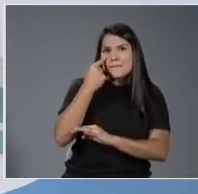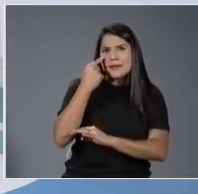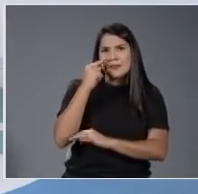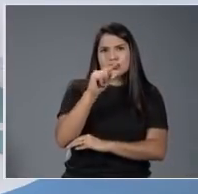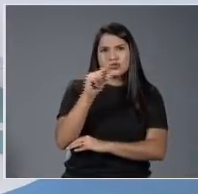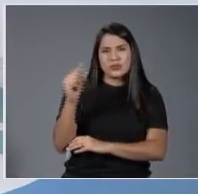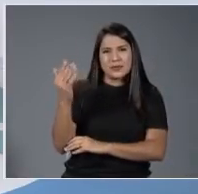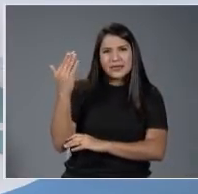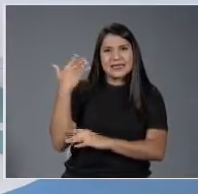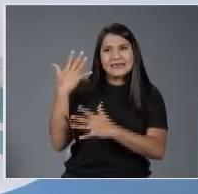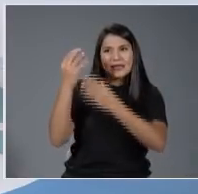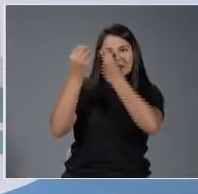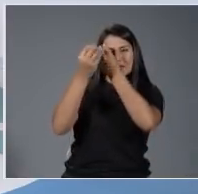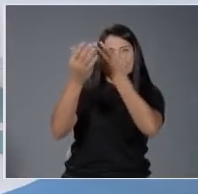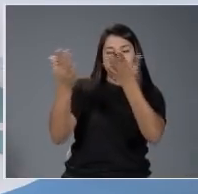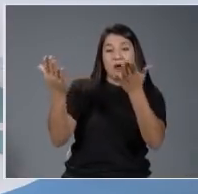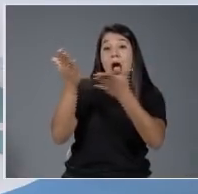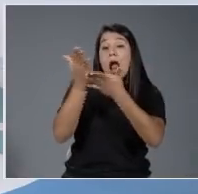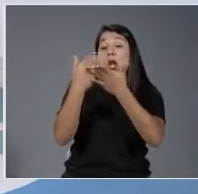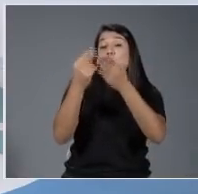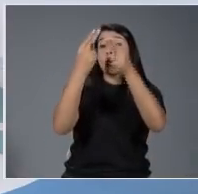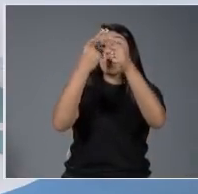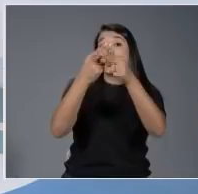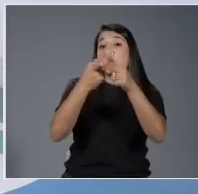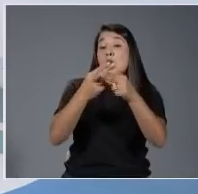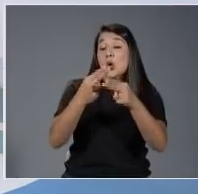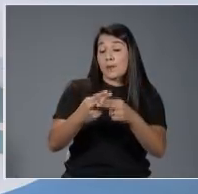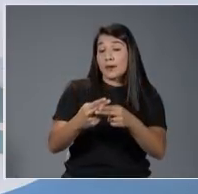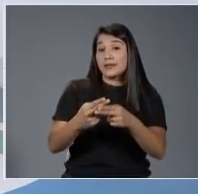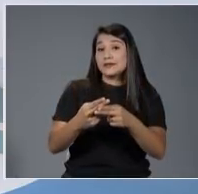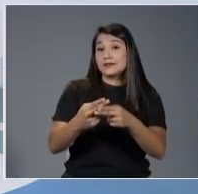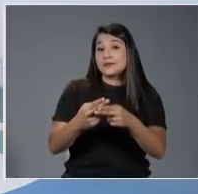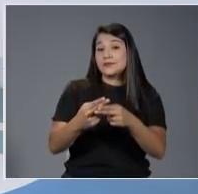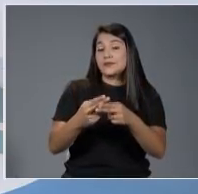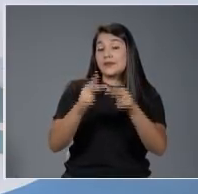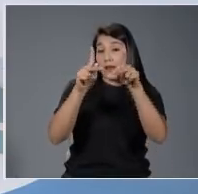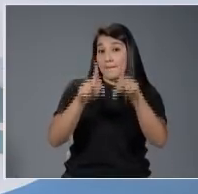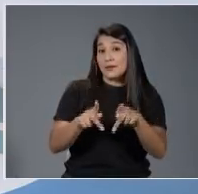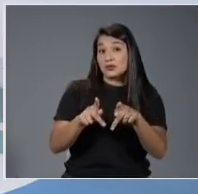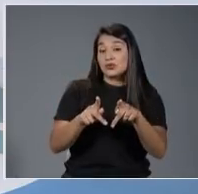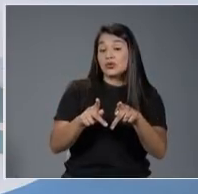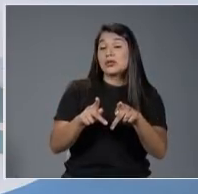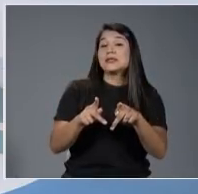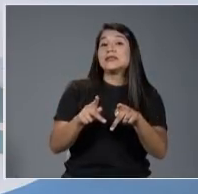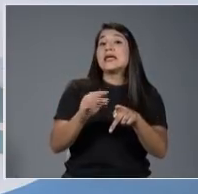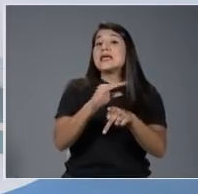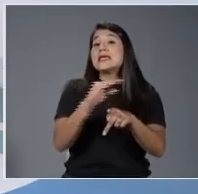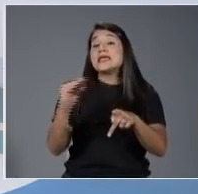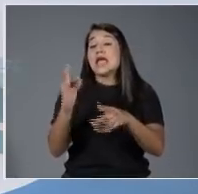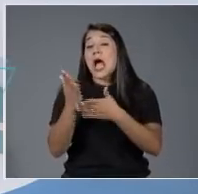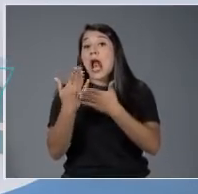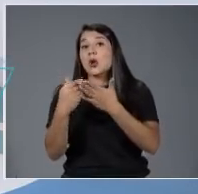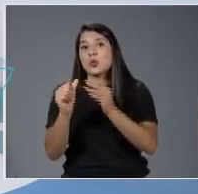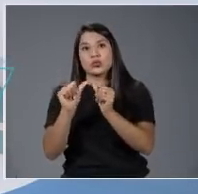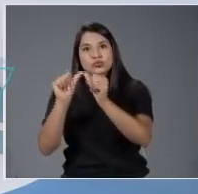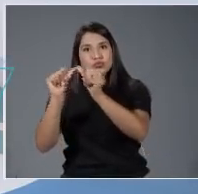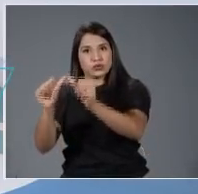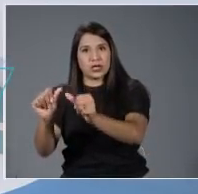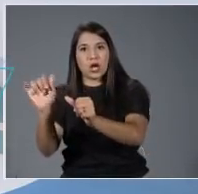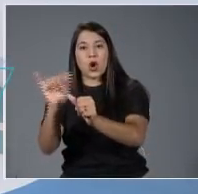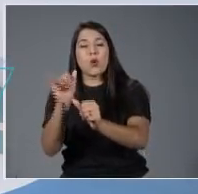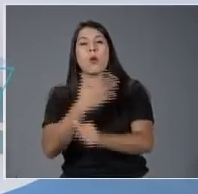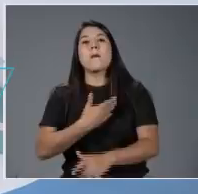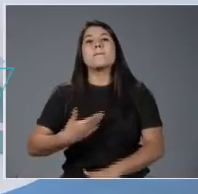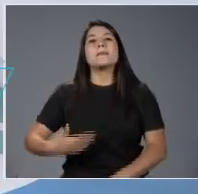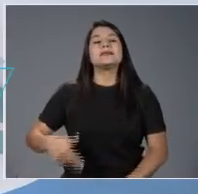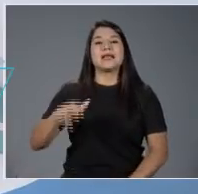ya anunció algunos de los puestos y que algunos de ellos quedan o le dan seguimiento, tal es el caso como de la presidencia